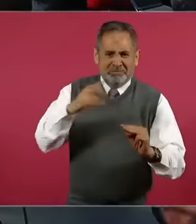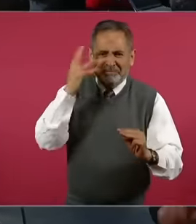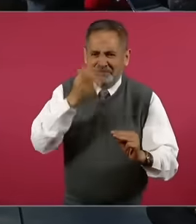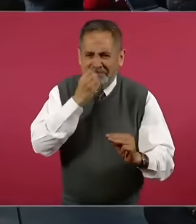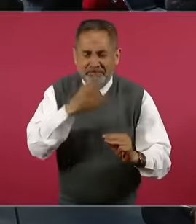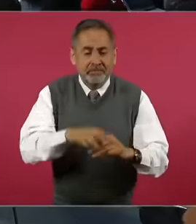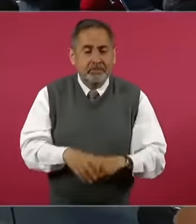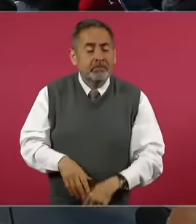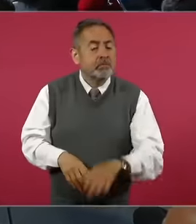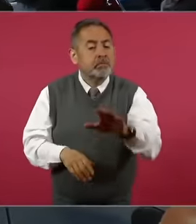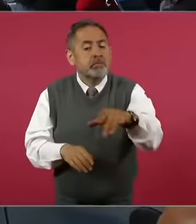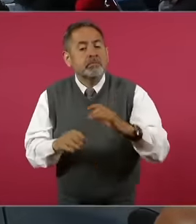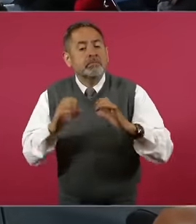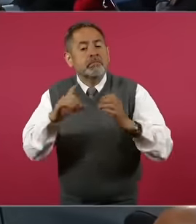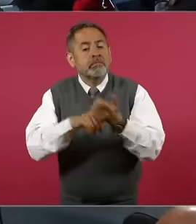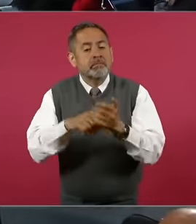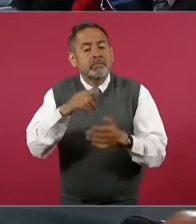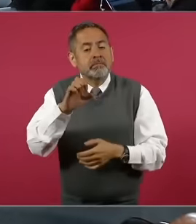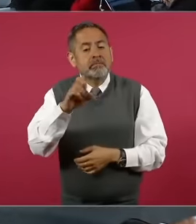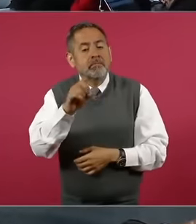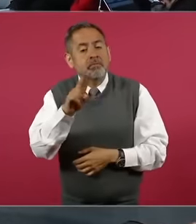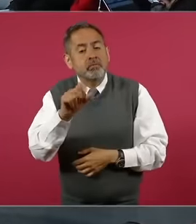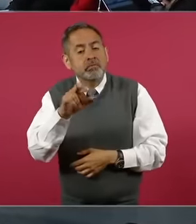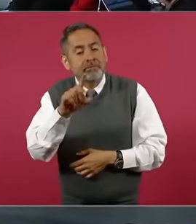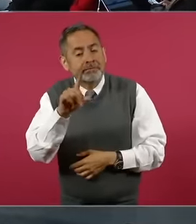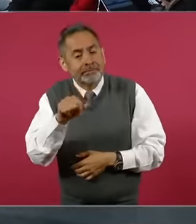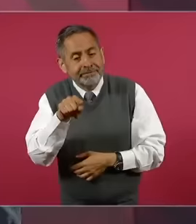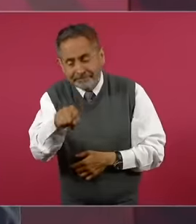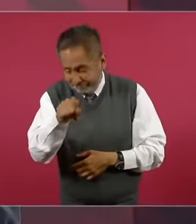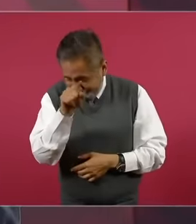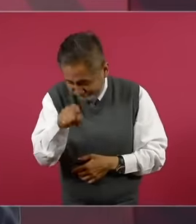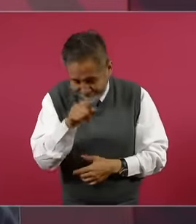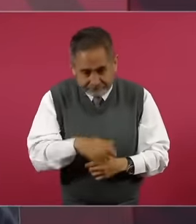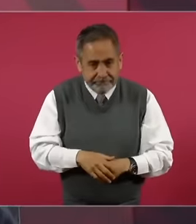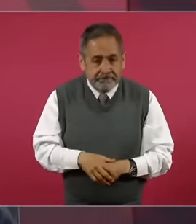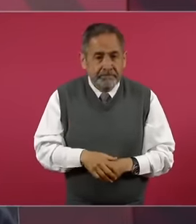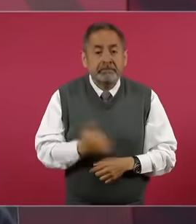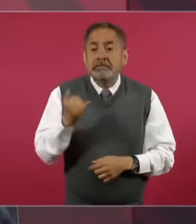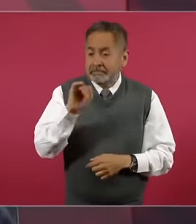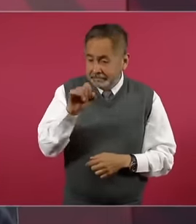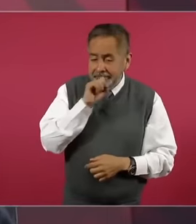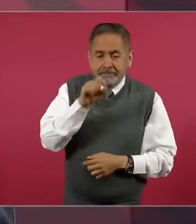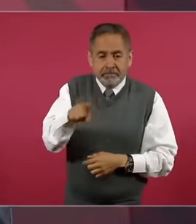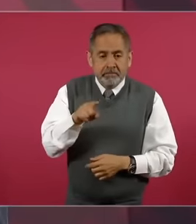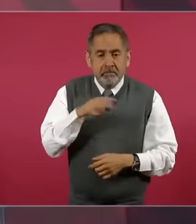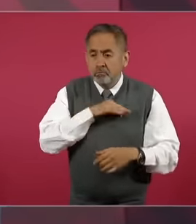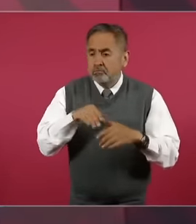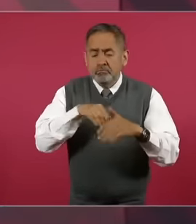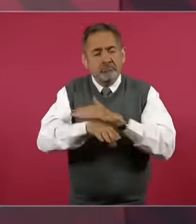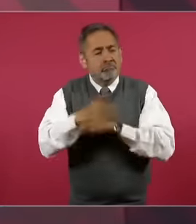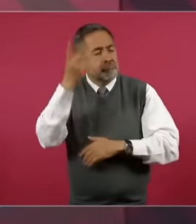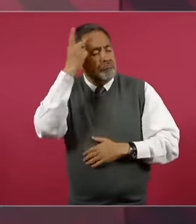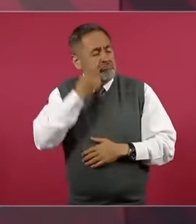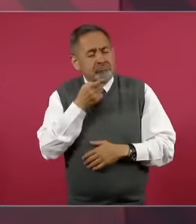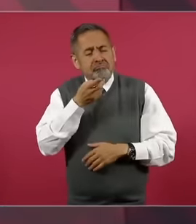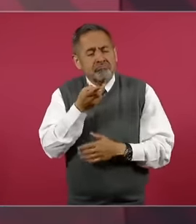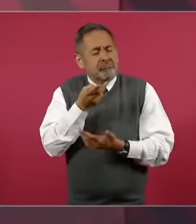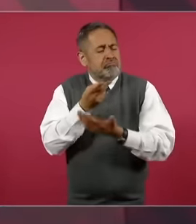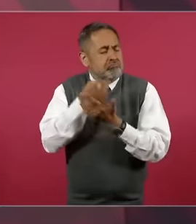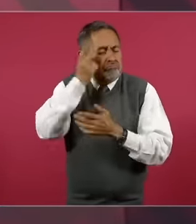Está el castillo de Edward James. Sí. Y puede uno ahí quedarse.